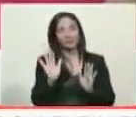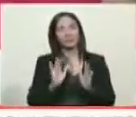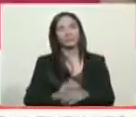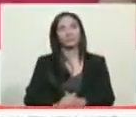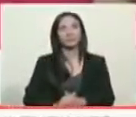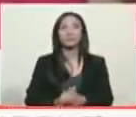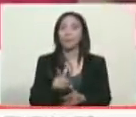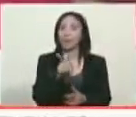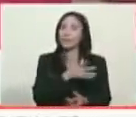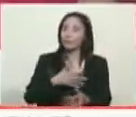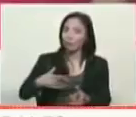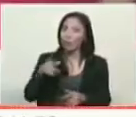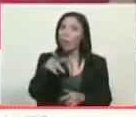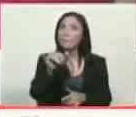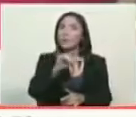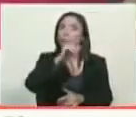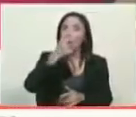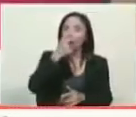que es mentira.